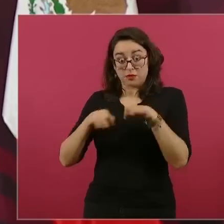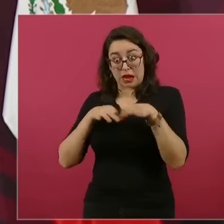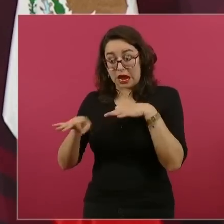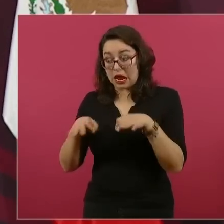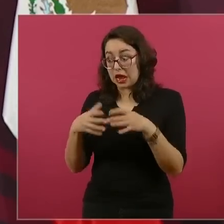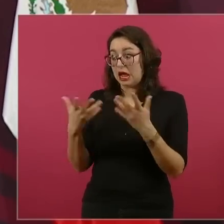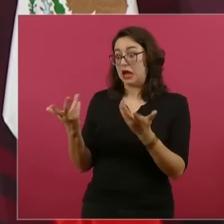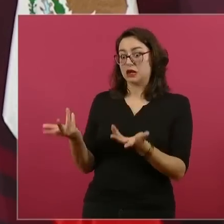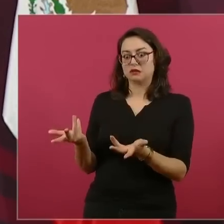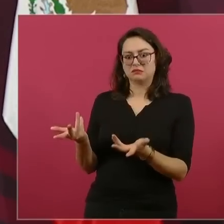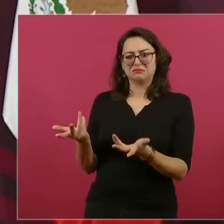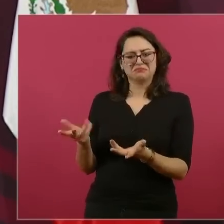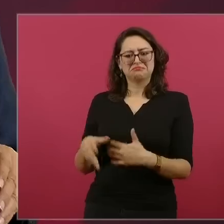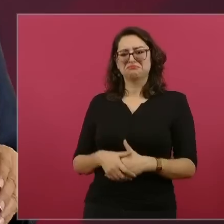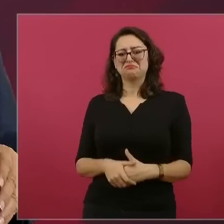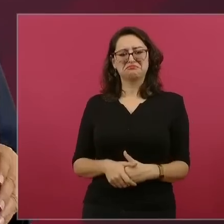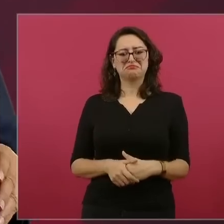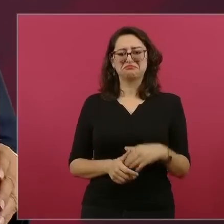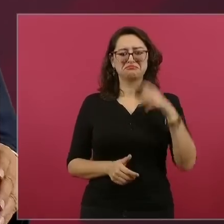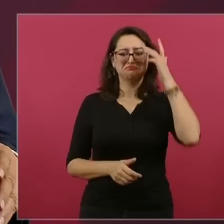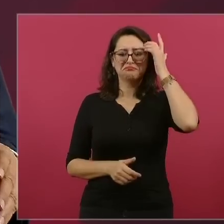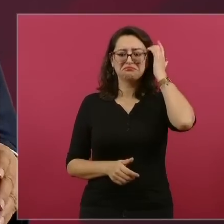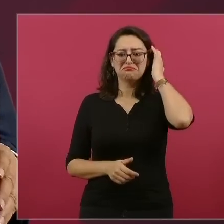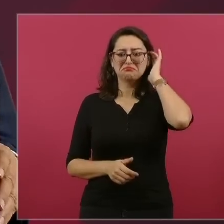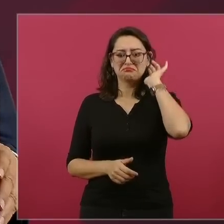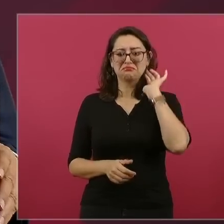No es ni menos ni más.